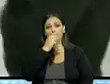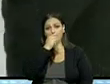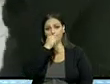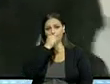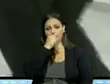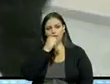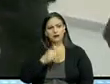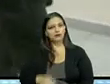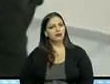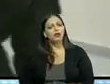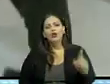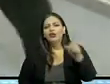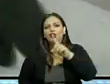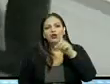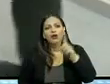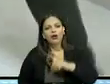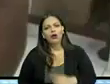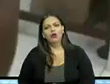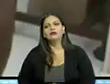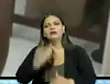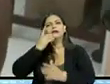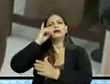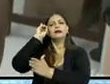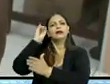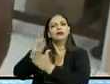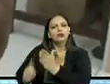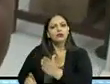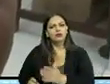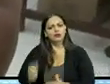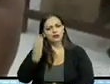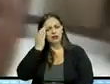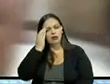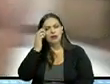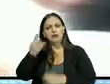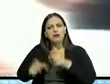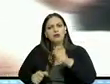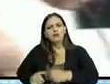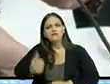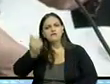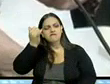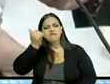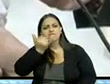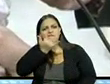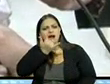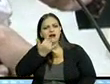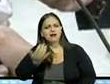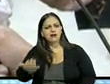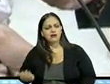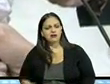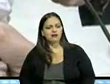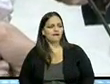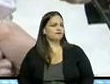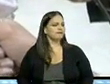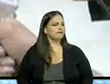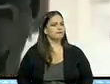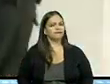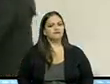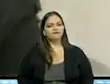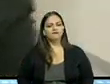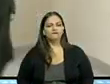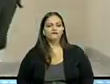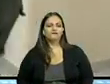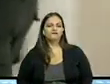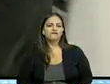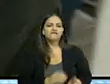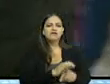como una verdadera amenaza o bomba de tiempo para la integridad no solamente de mujeres adultas, ¿verdad?, sino